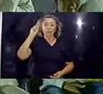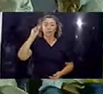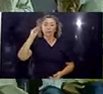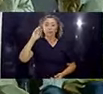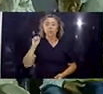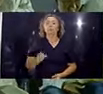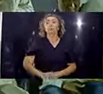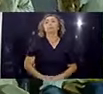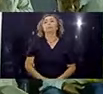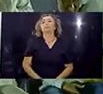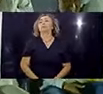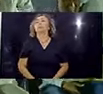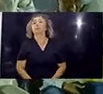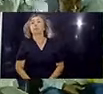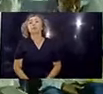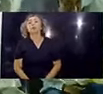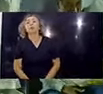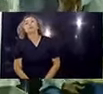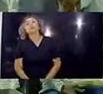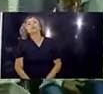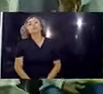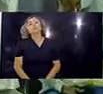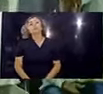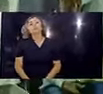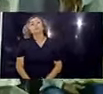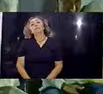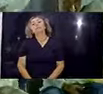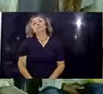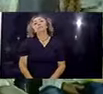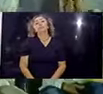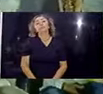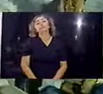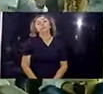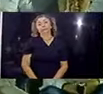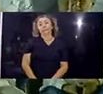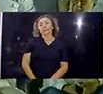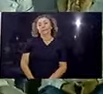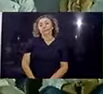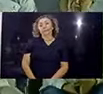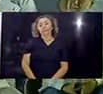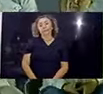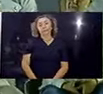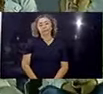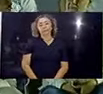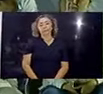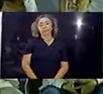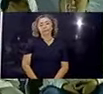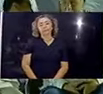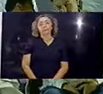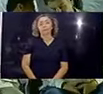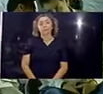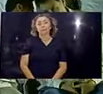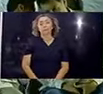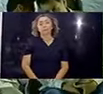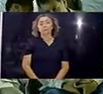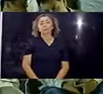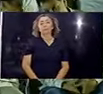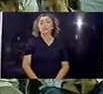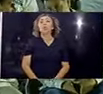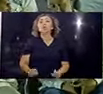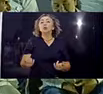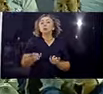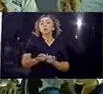no Quién está de acuerdo aprobado qué más vamos a traer para el sur allá en